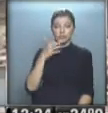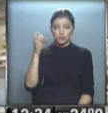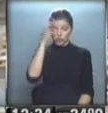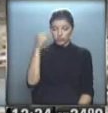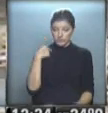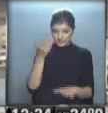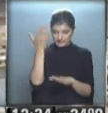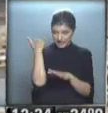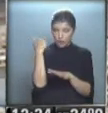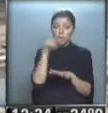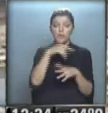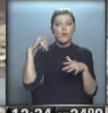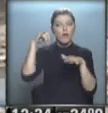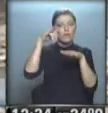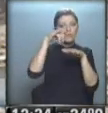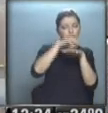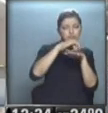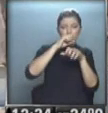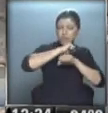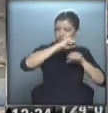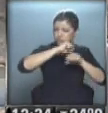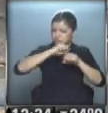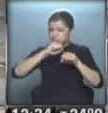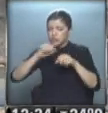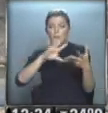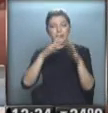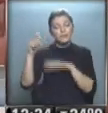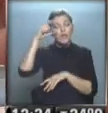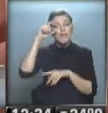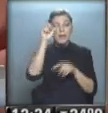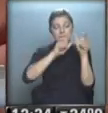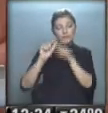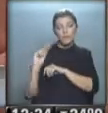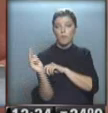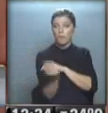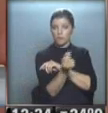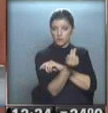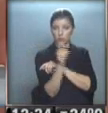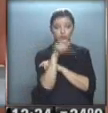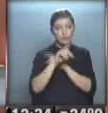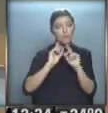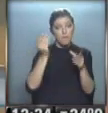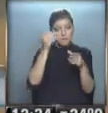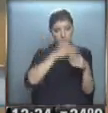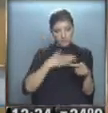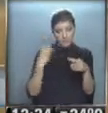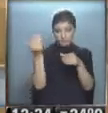CIA a distancia, mató a unas 10 personas del poblado, entre ellas su madre de 67